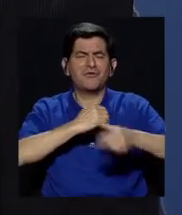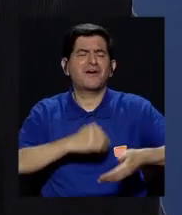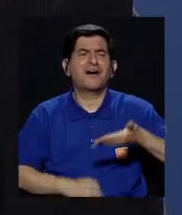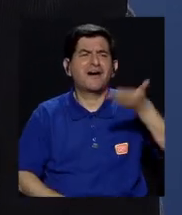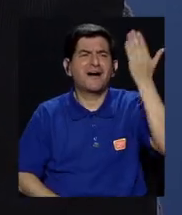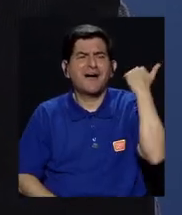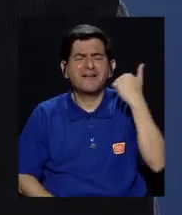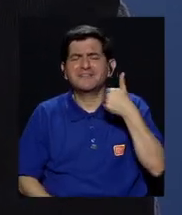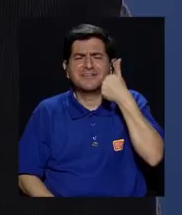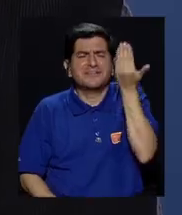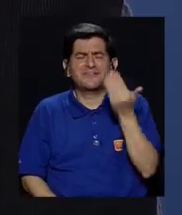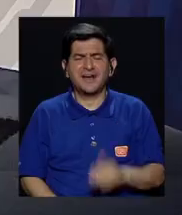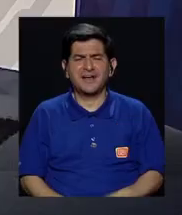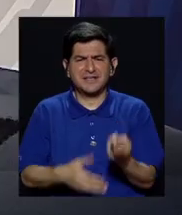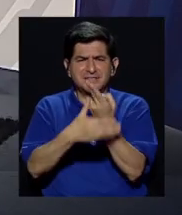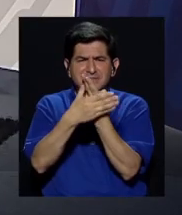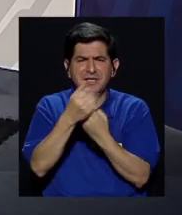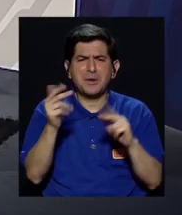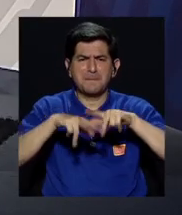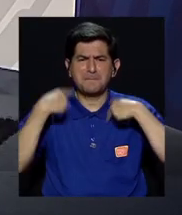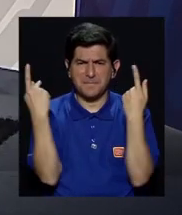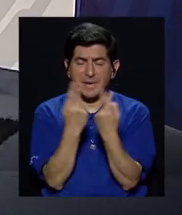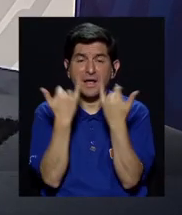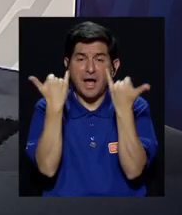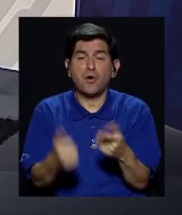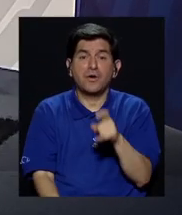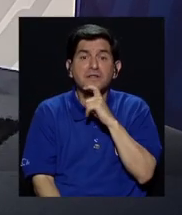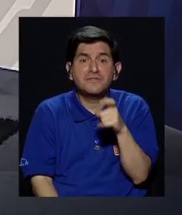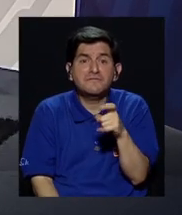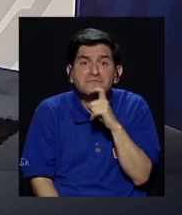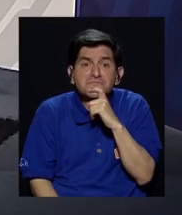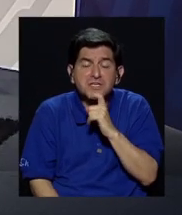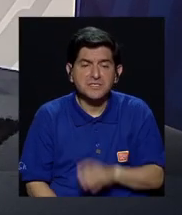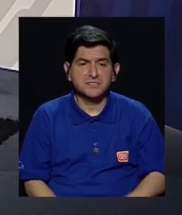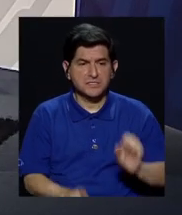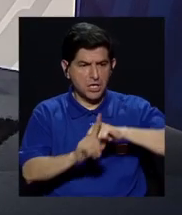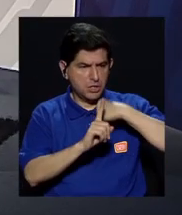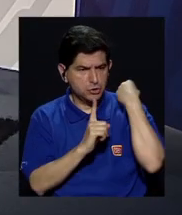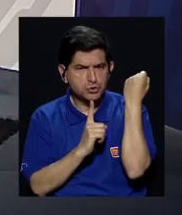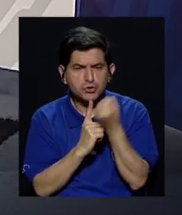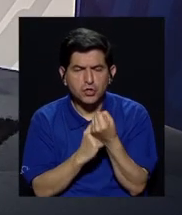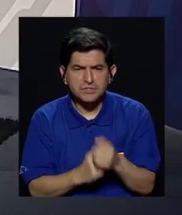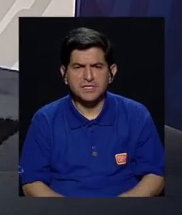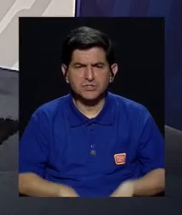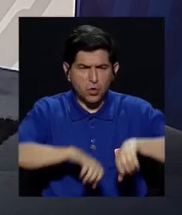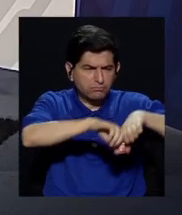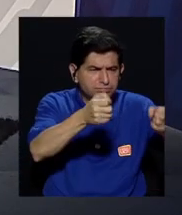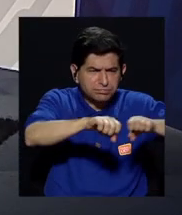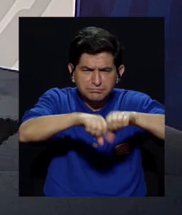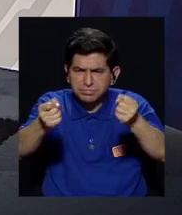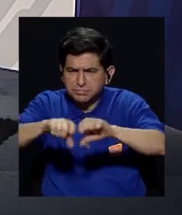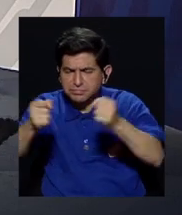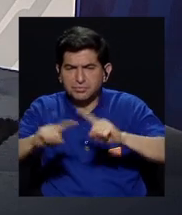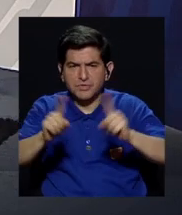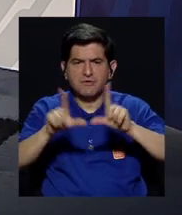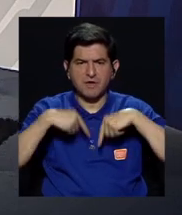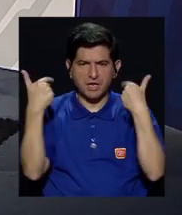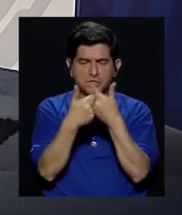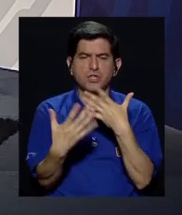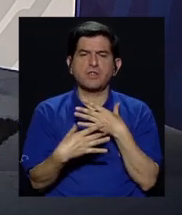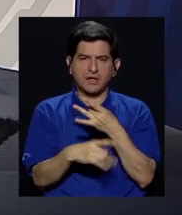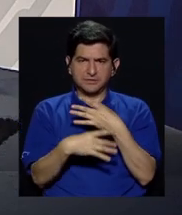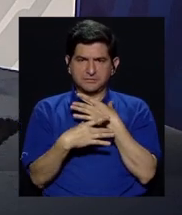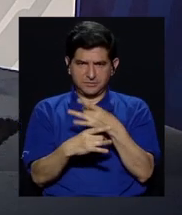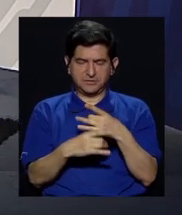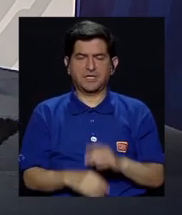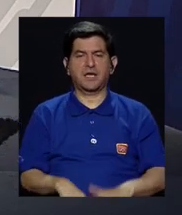muy fácil cuando el bipartidismo hoy es muy complicado porque también la sociedad se ha atomizado en diferentes sectores de interés